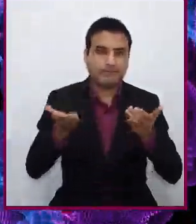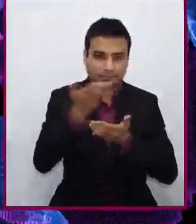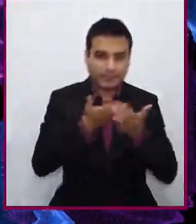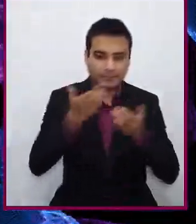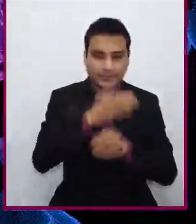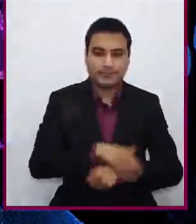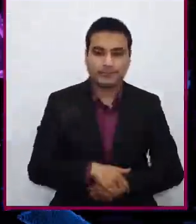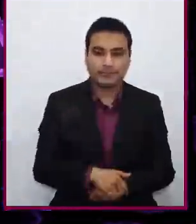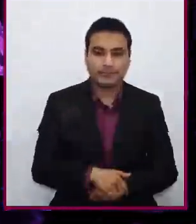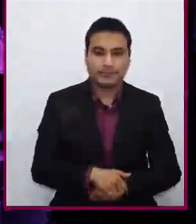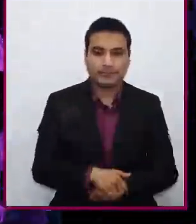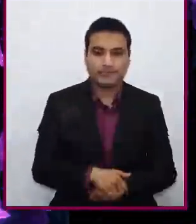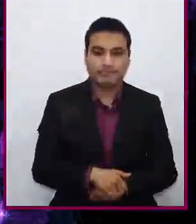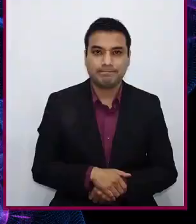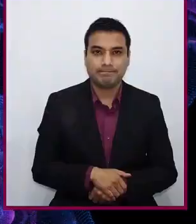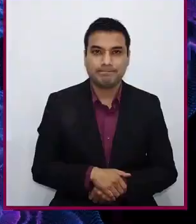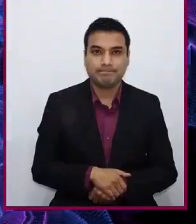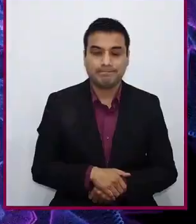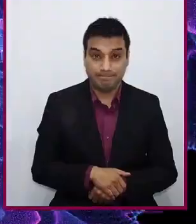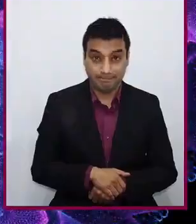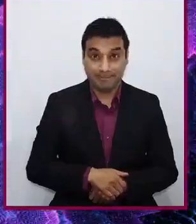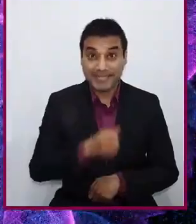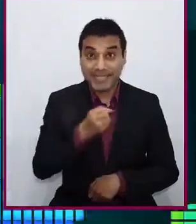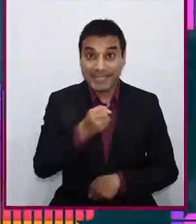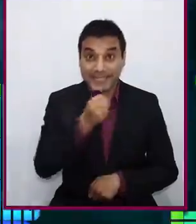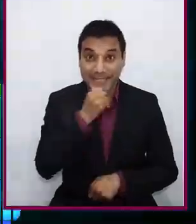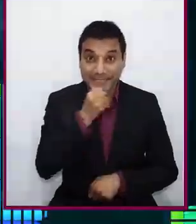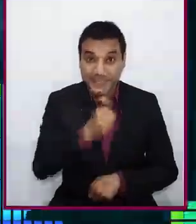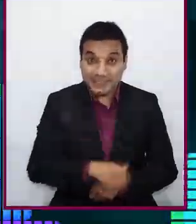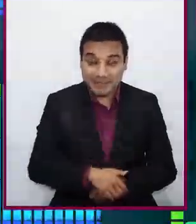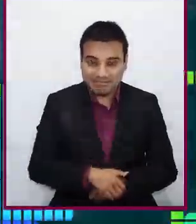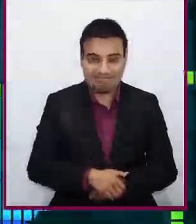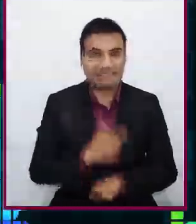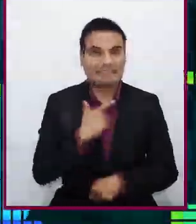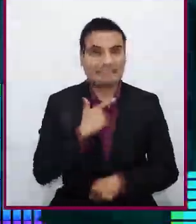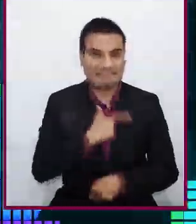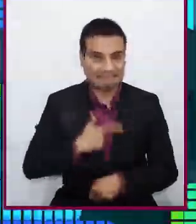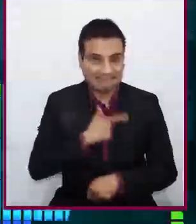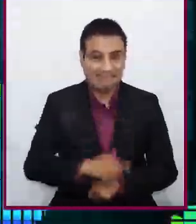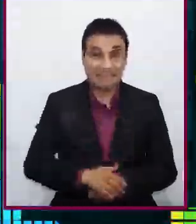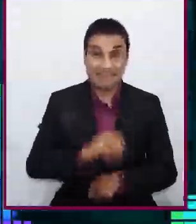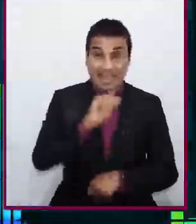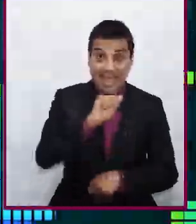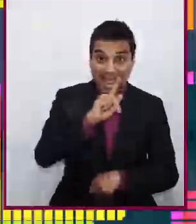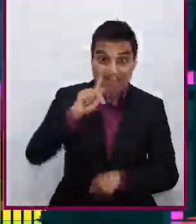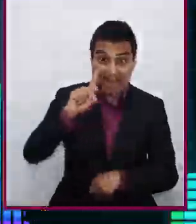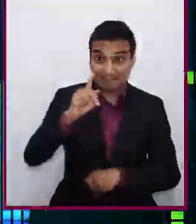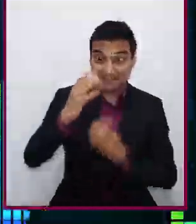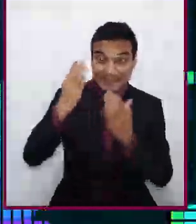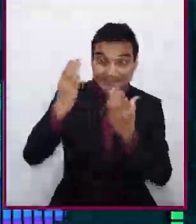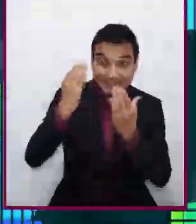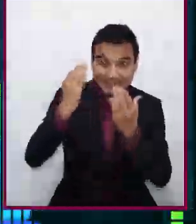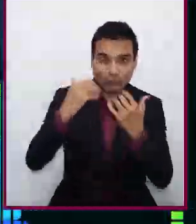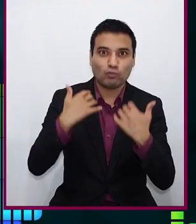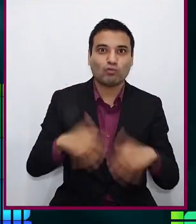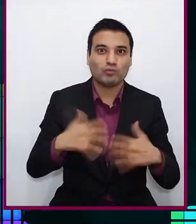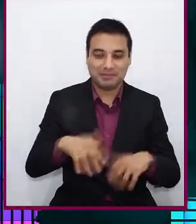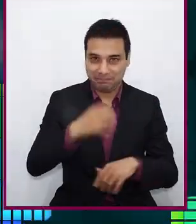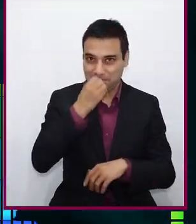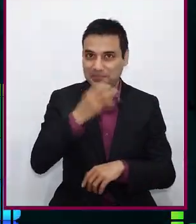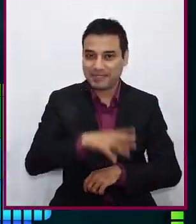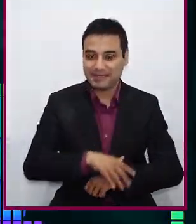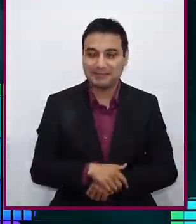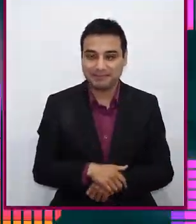la aprendemos a usar está bien si me latió eso de que hay formas empáticas de programar con la vida real